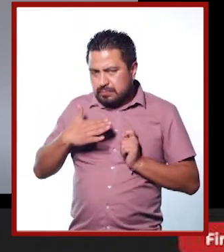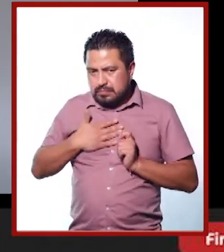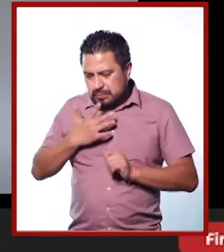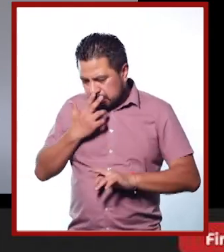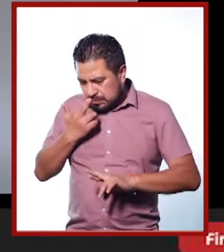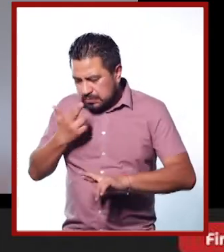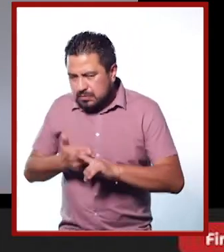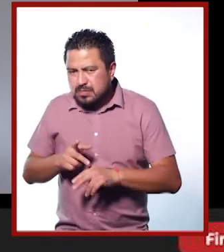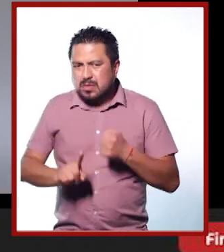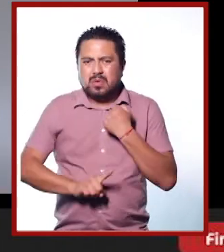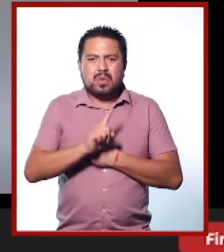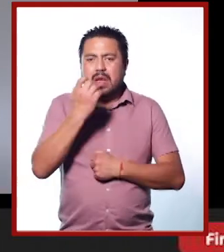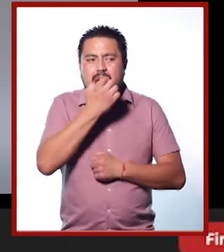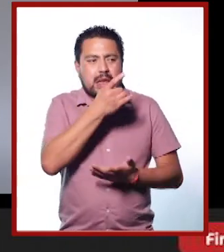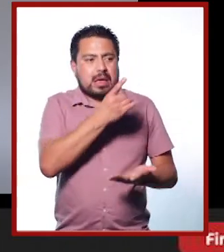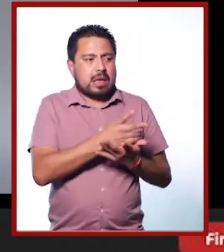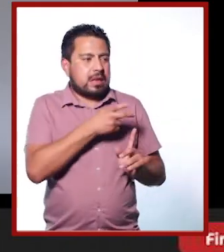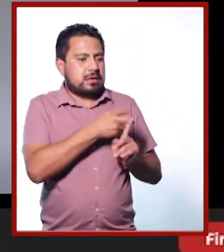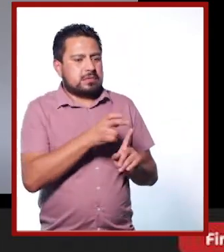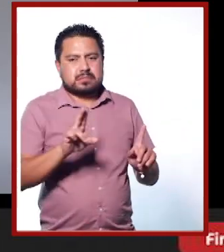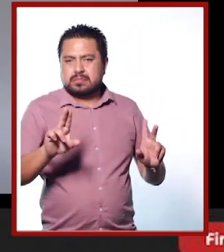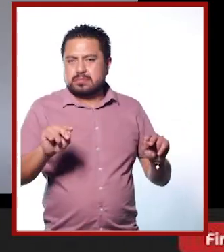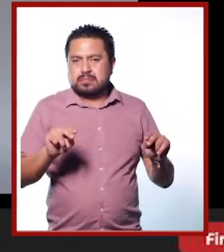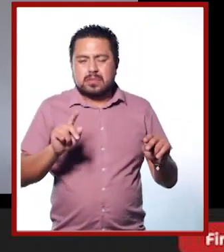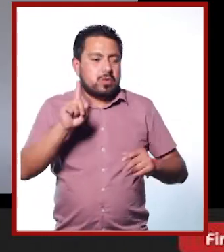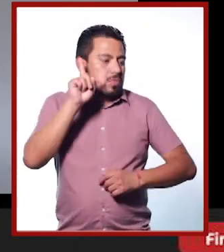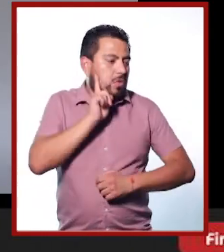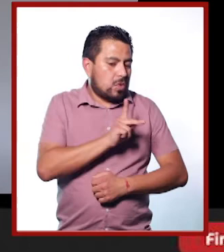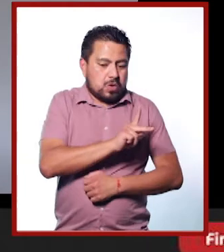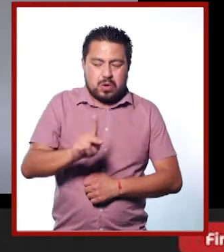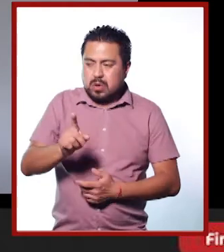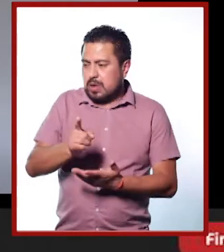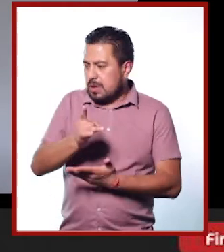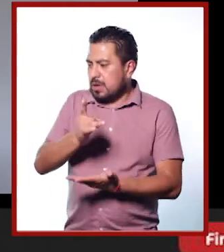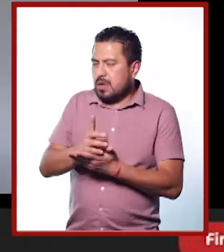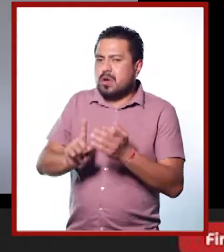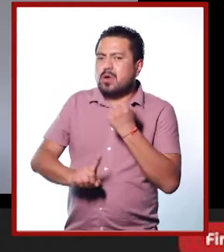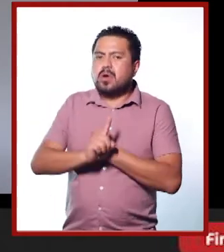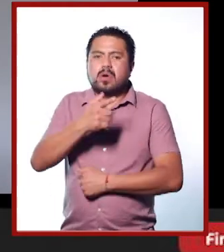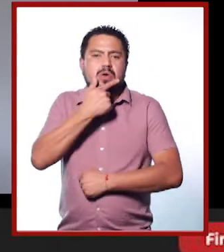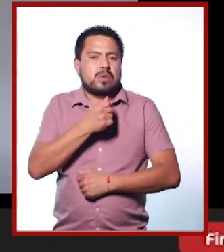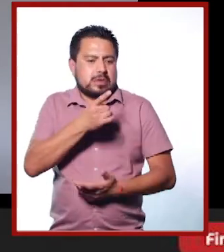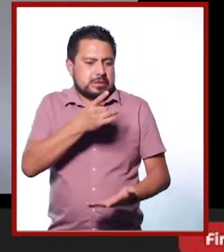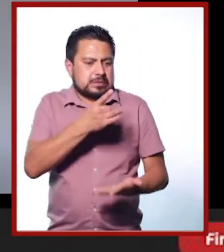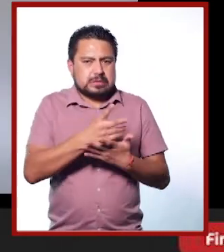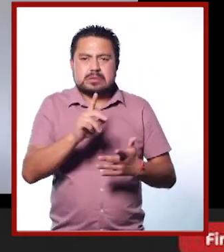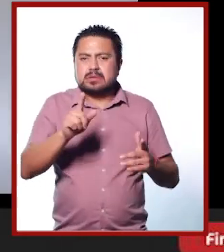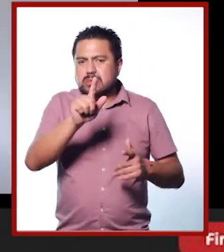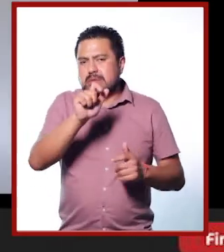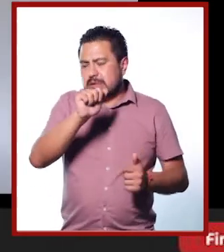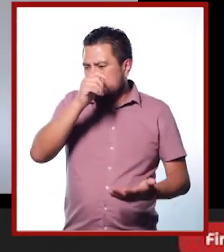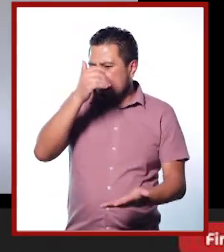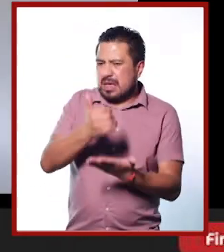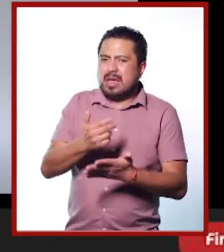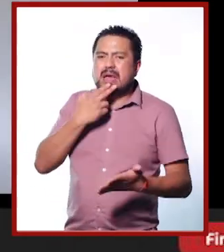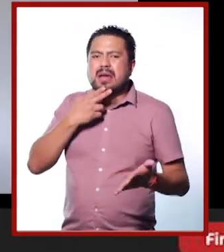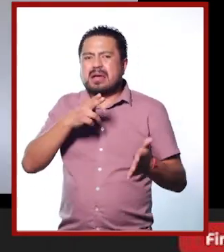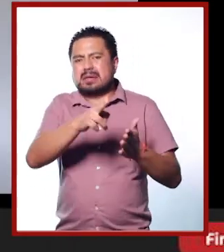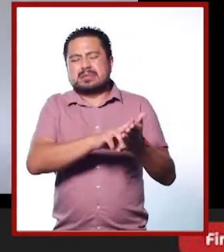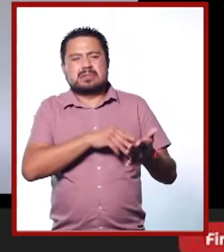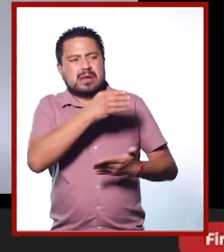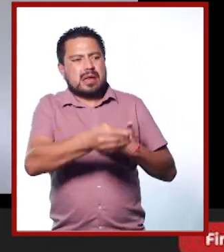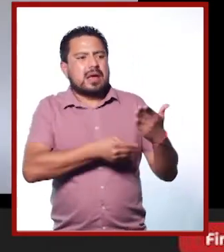un problema de la escuela, no es un problema de las mujeres o es un problema de los hombres. Al momento de ya ponerle esta